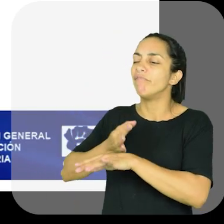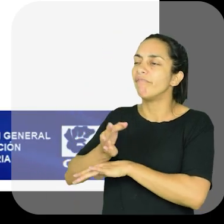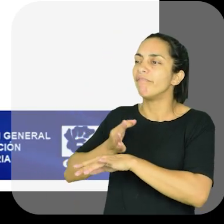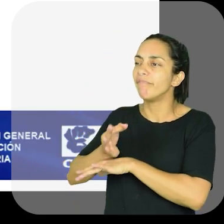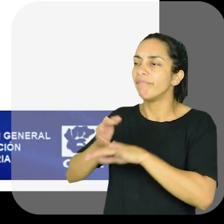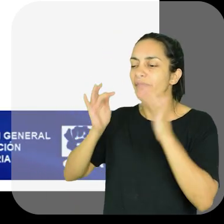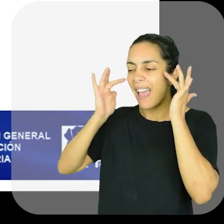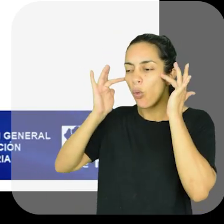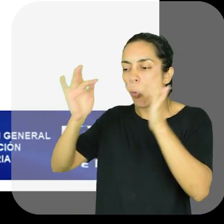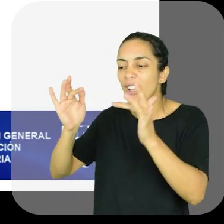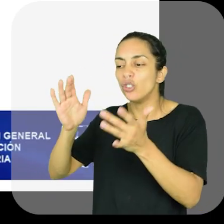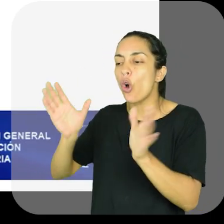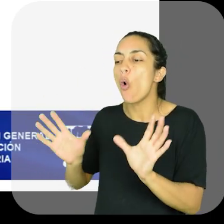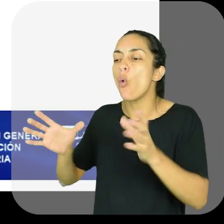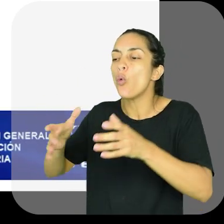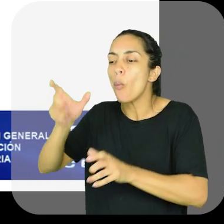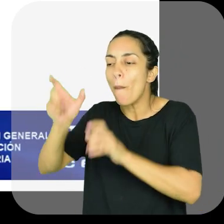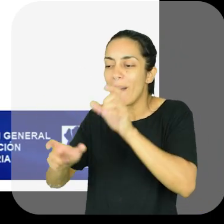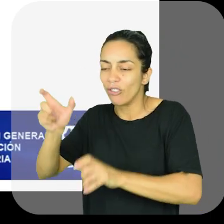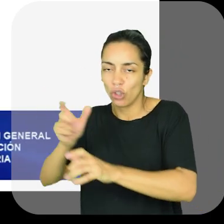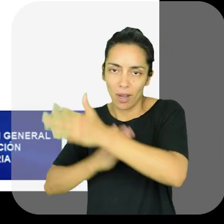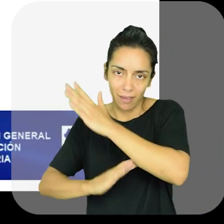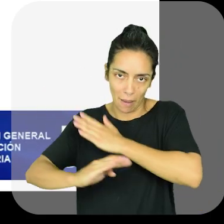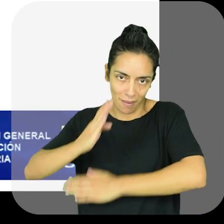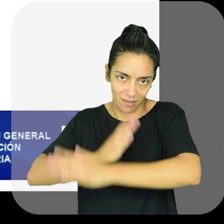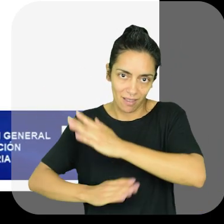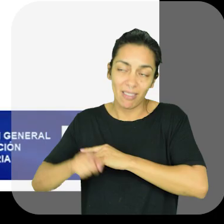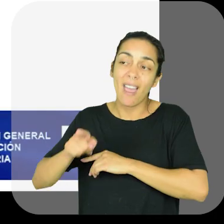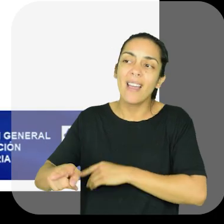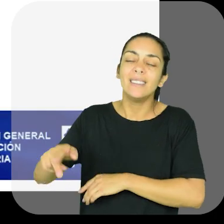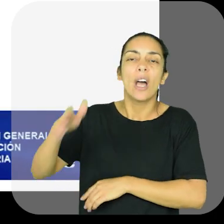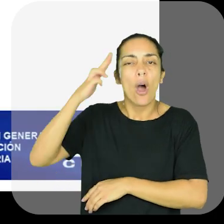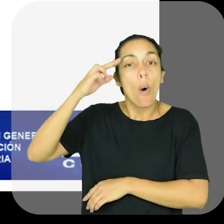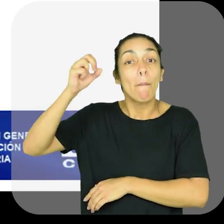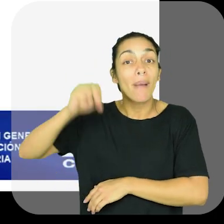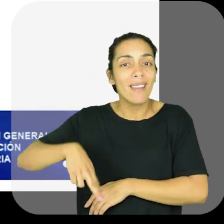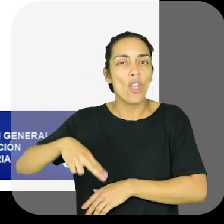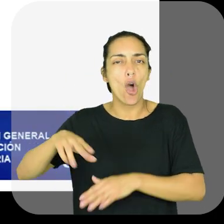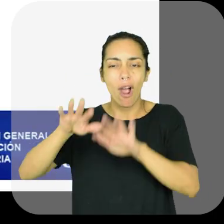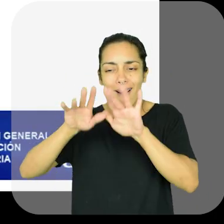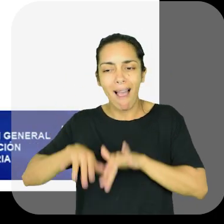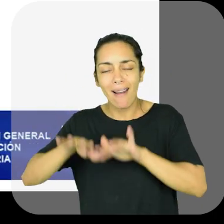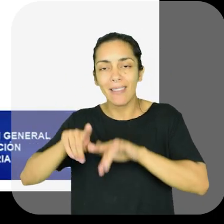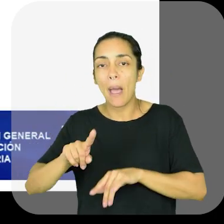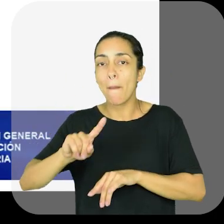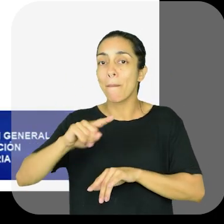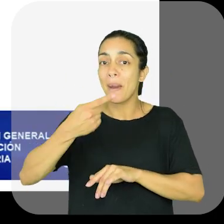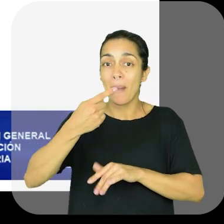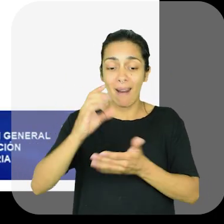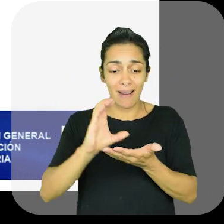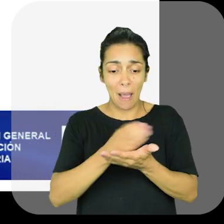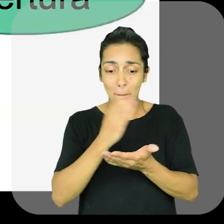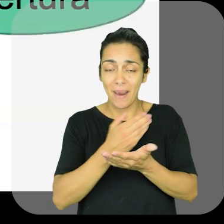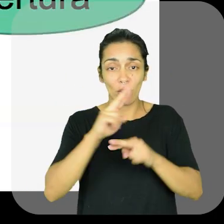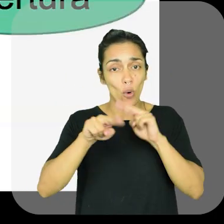tienen discapacidad. Entonces, estos 700 relatos se convirtieron en el primer capítulo de mi tesis, donde yo